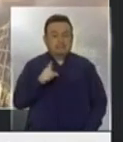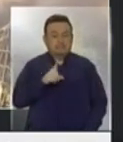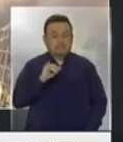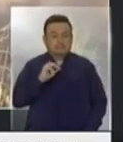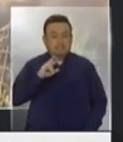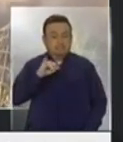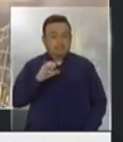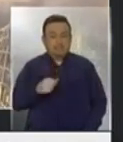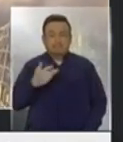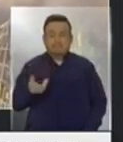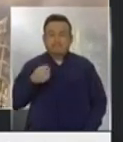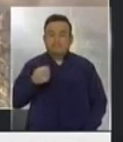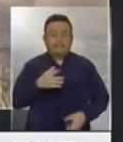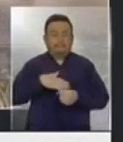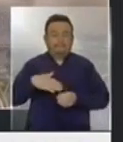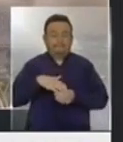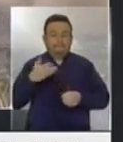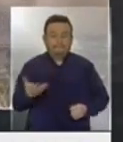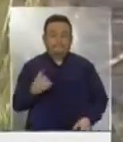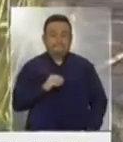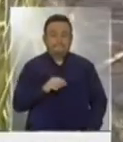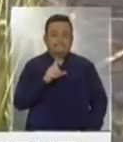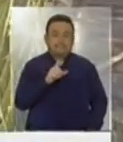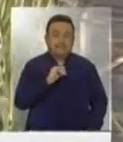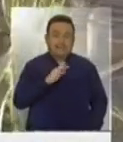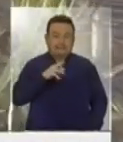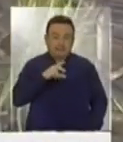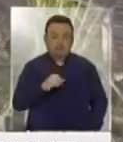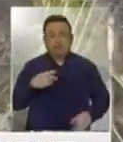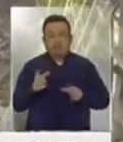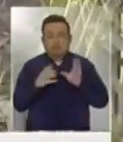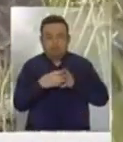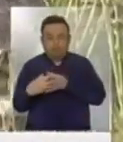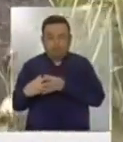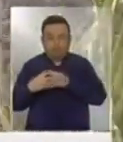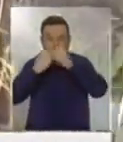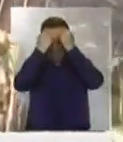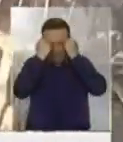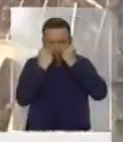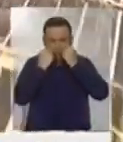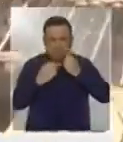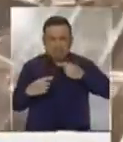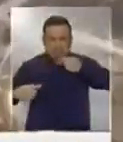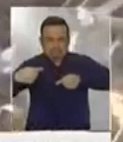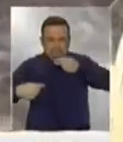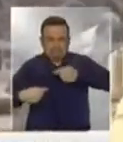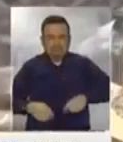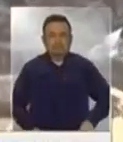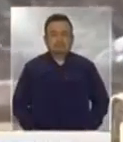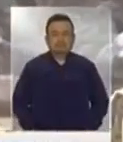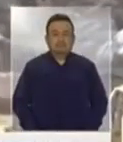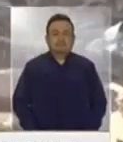y obviamente con la situación particular entre Hezbollah, que es un grupo extremista